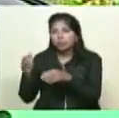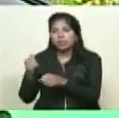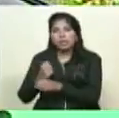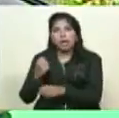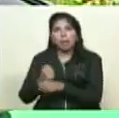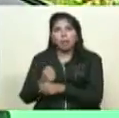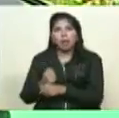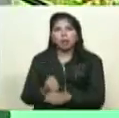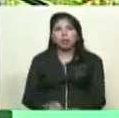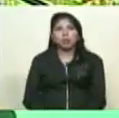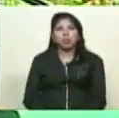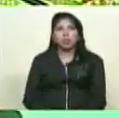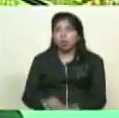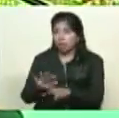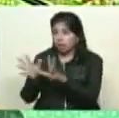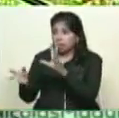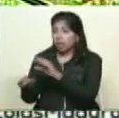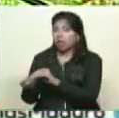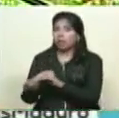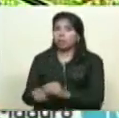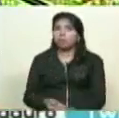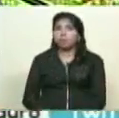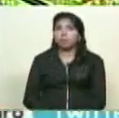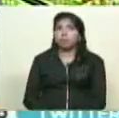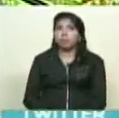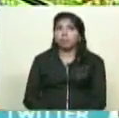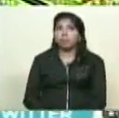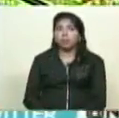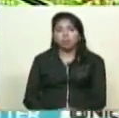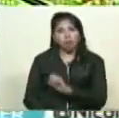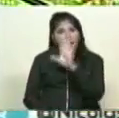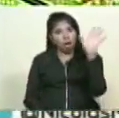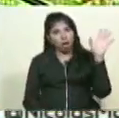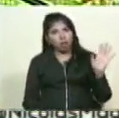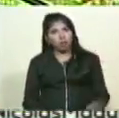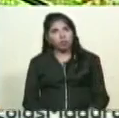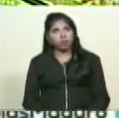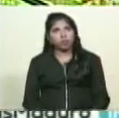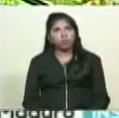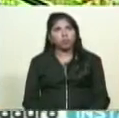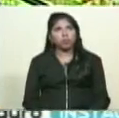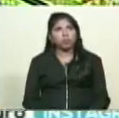Los CLAP, claro. ¿A través de qué? De los CLAP.